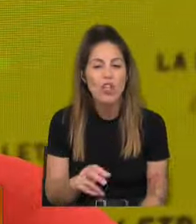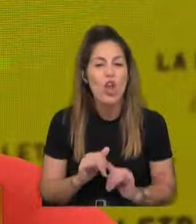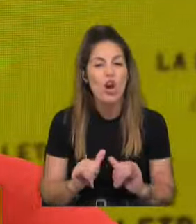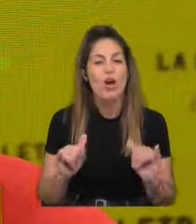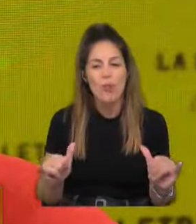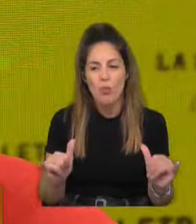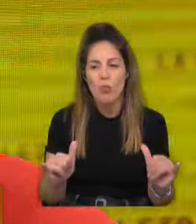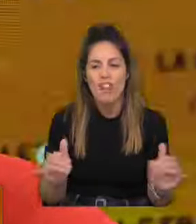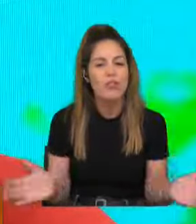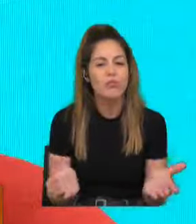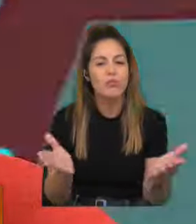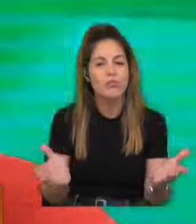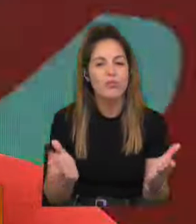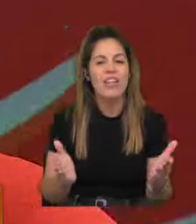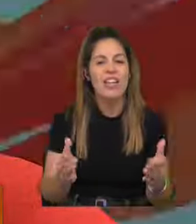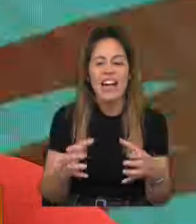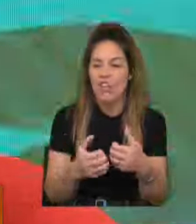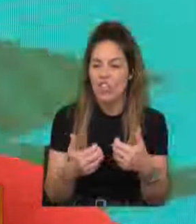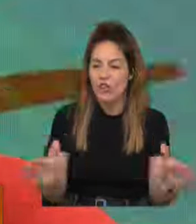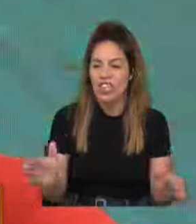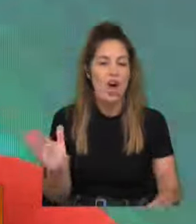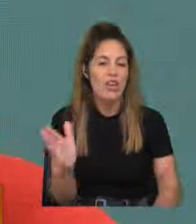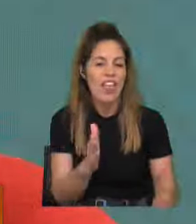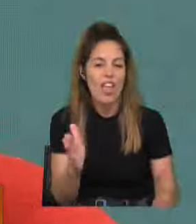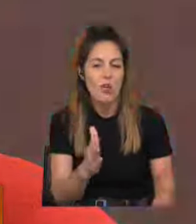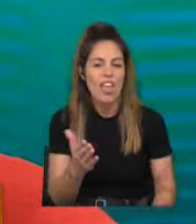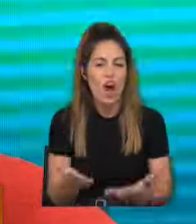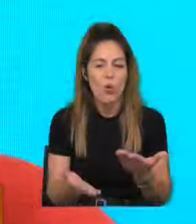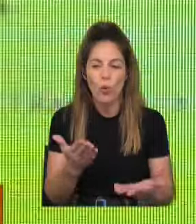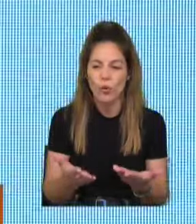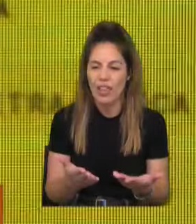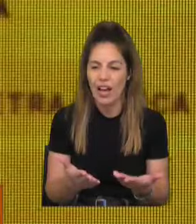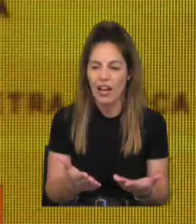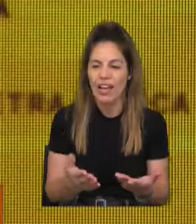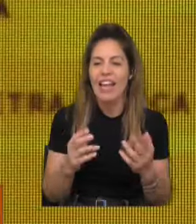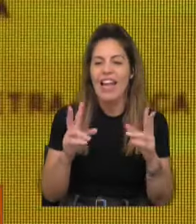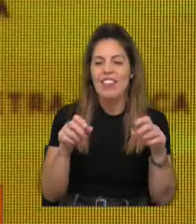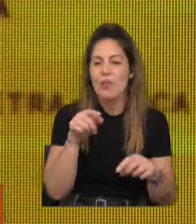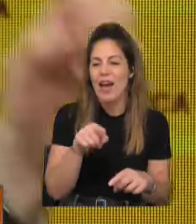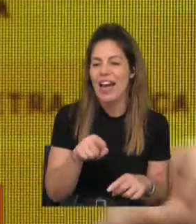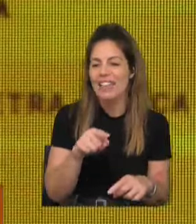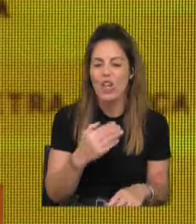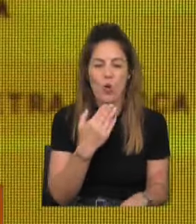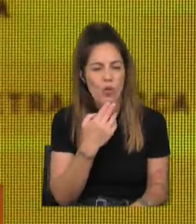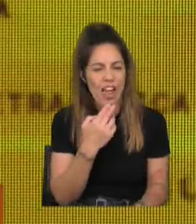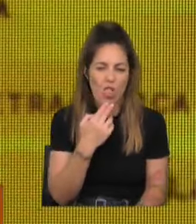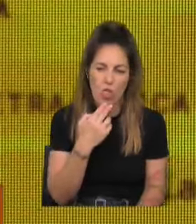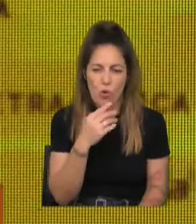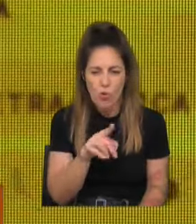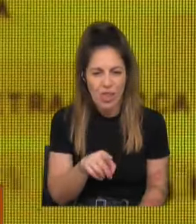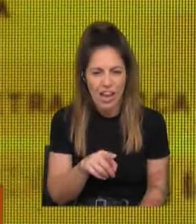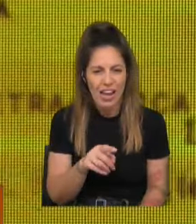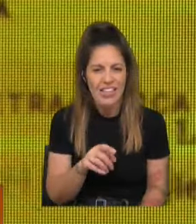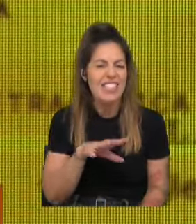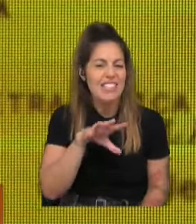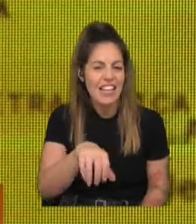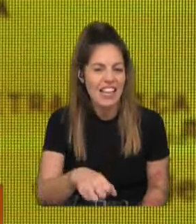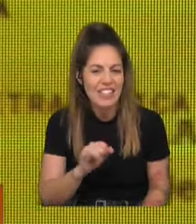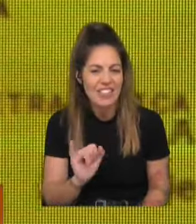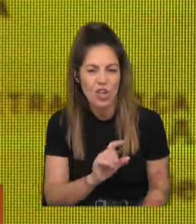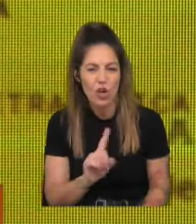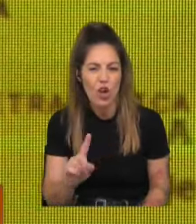Cabildo abierto por una deuda justa contra la usura bueno el tema es que ahí tenemos una duda de si se alcanza no la